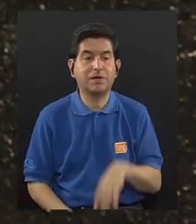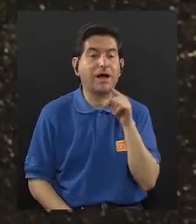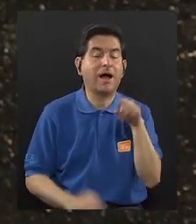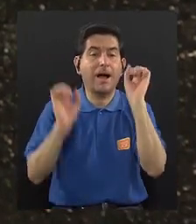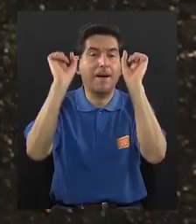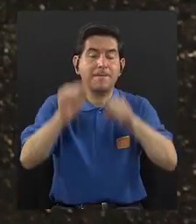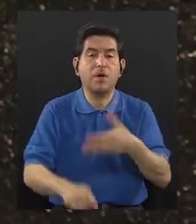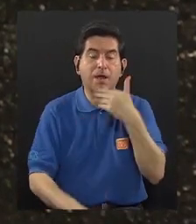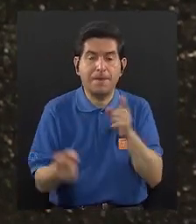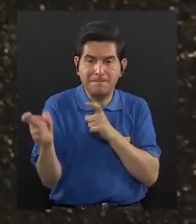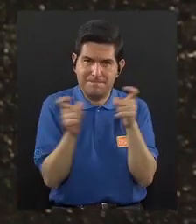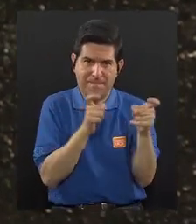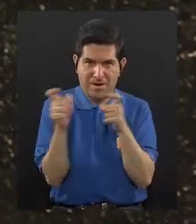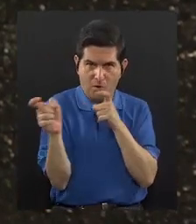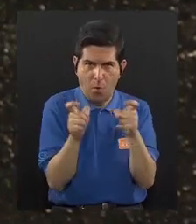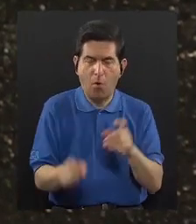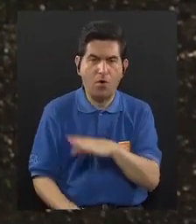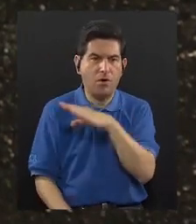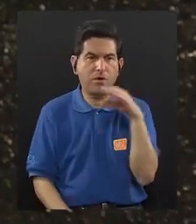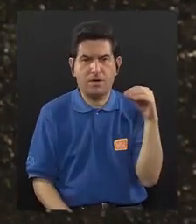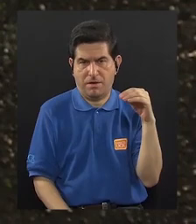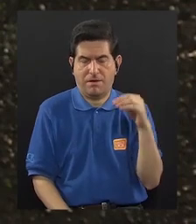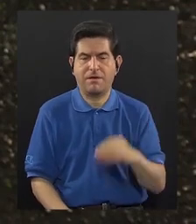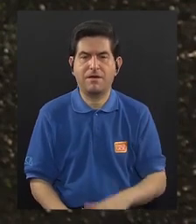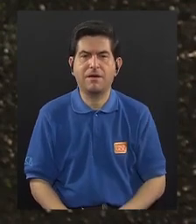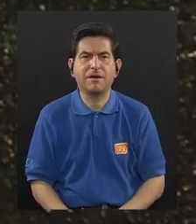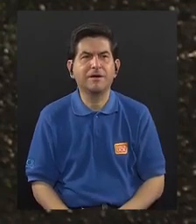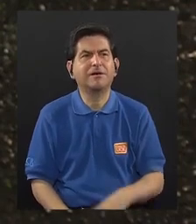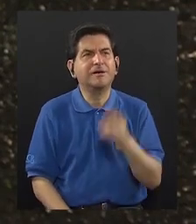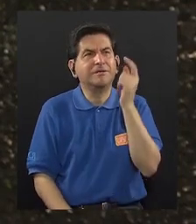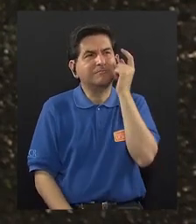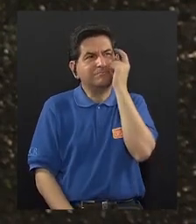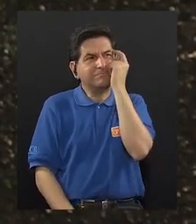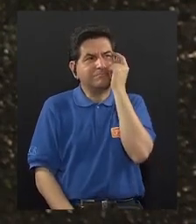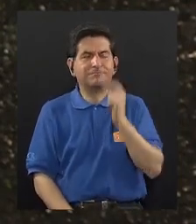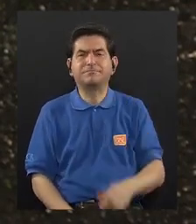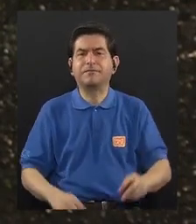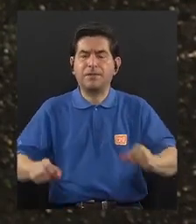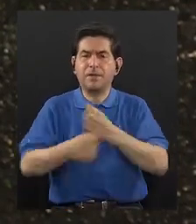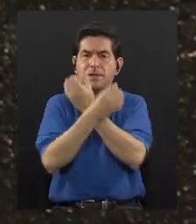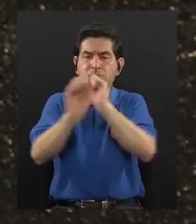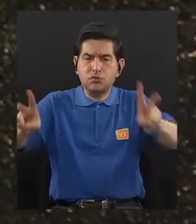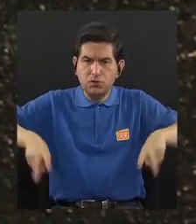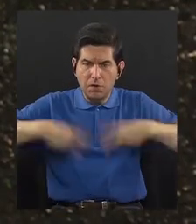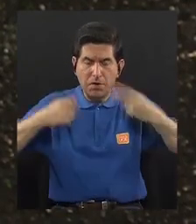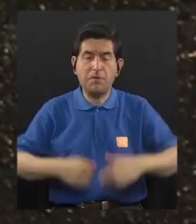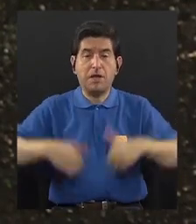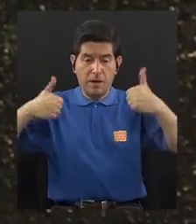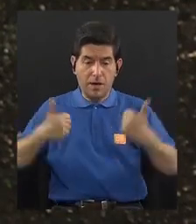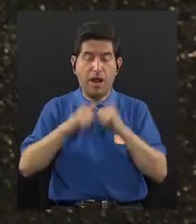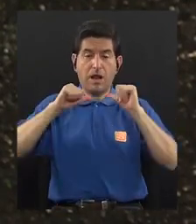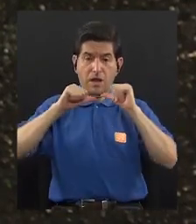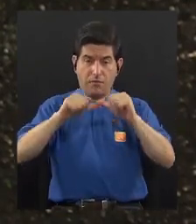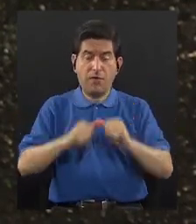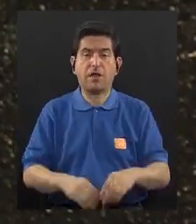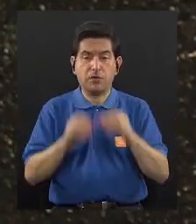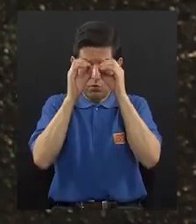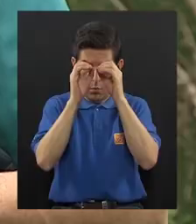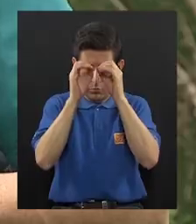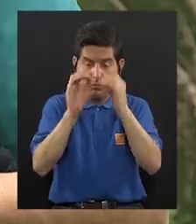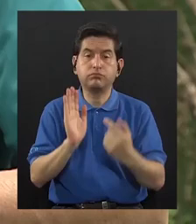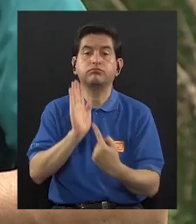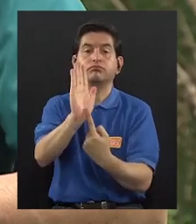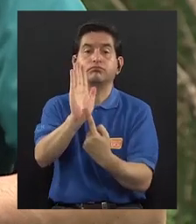tener un mejor control y pasar sobreviviendo a este continuo desafío de los micro